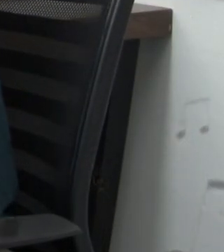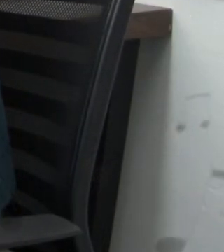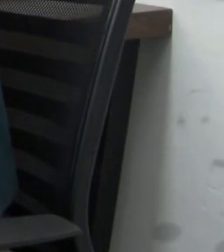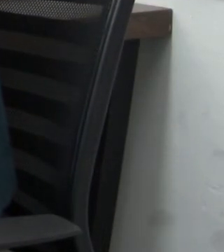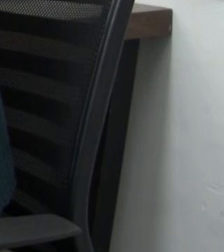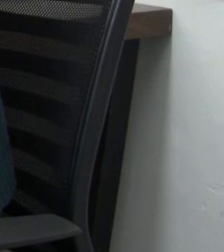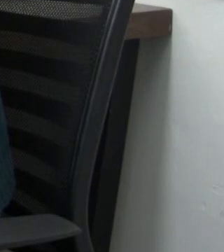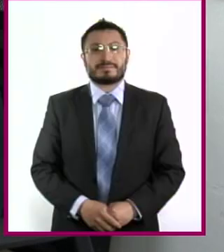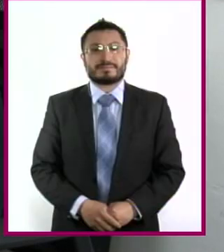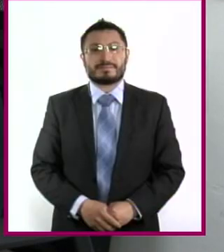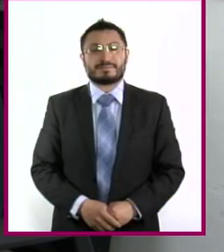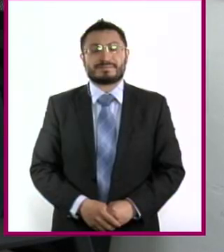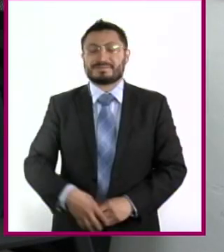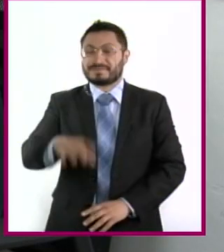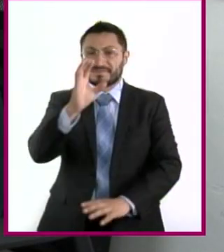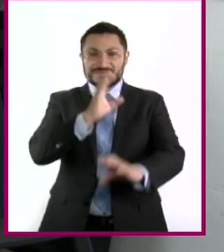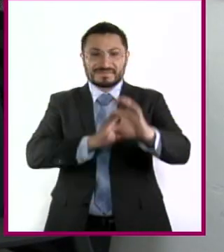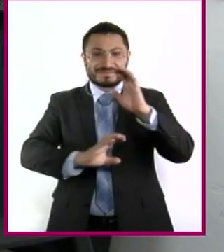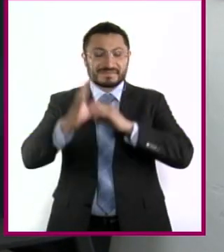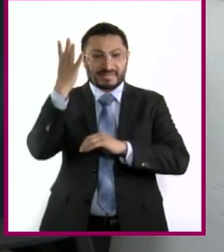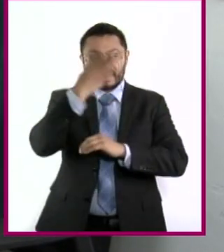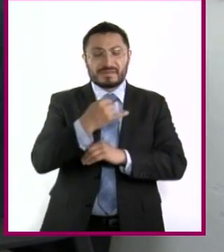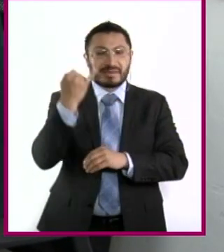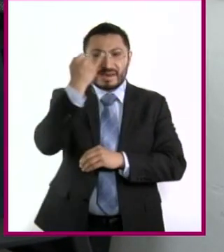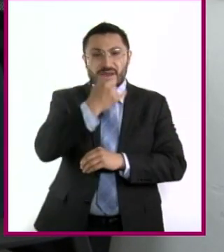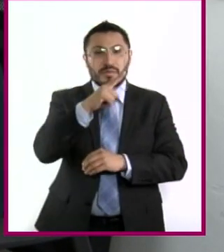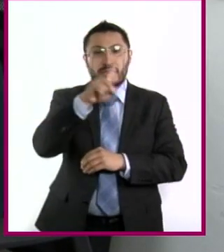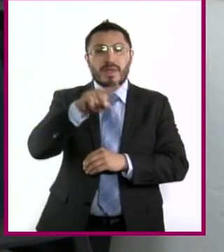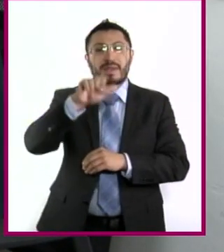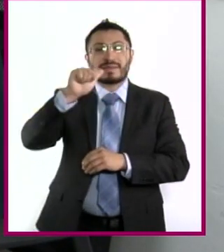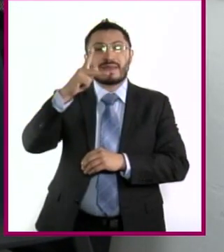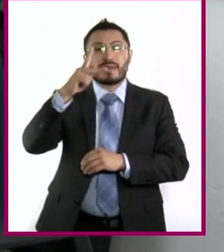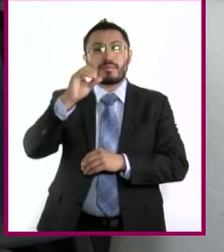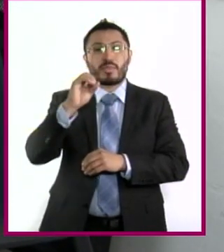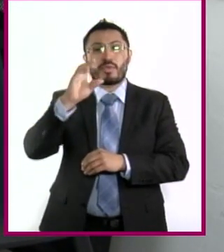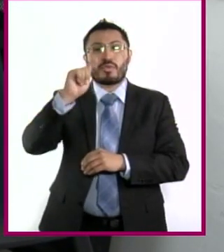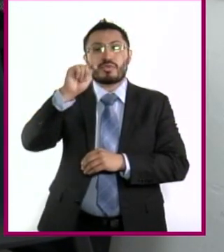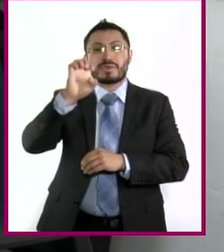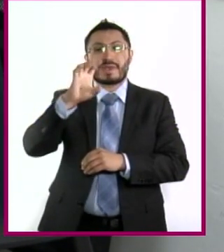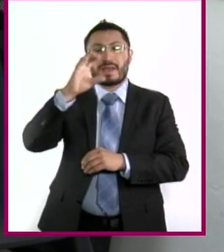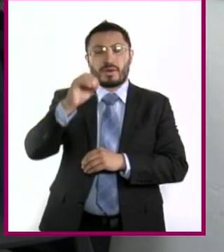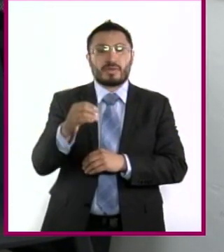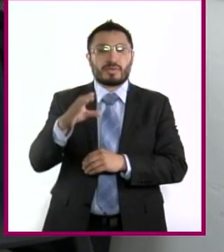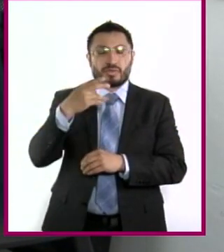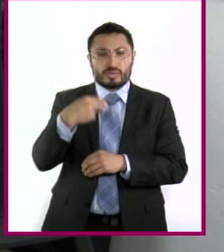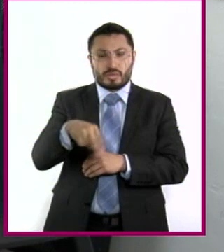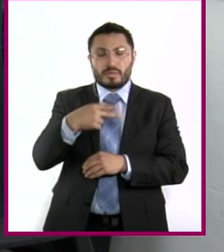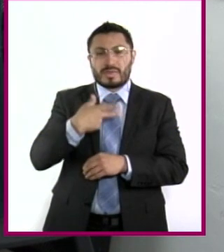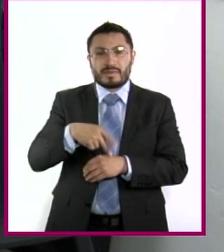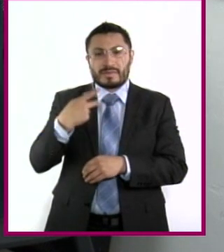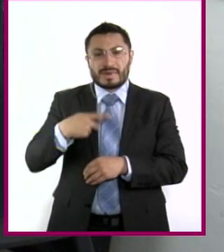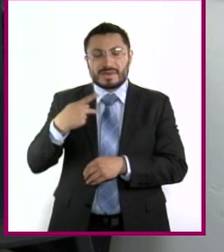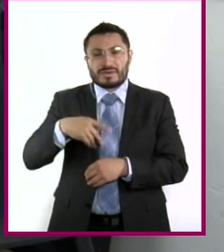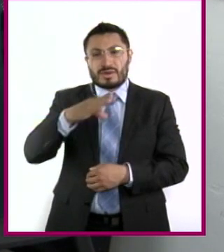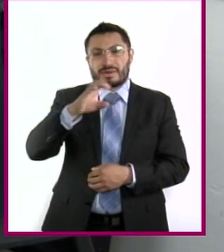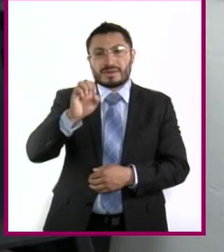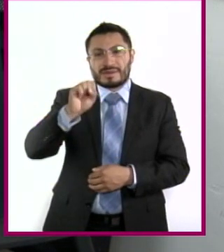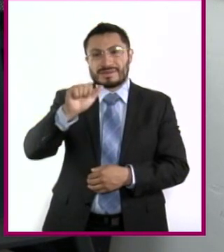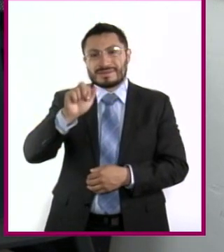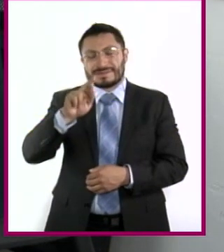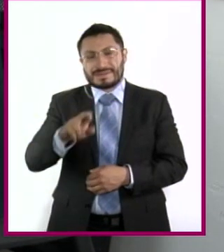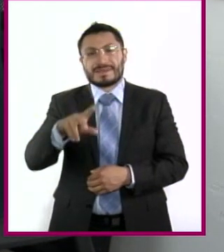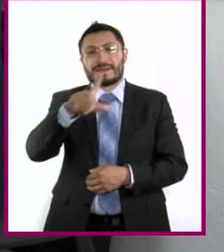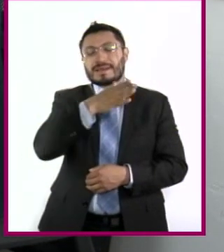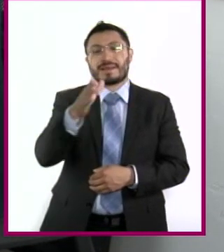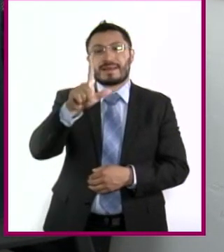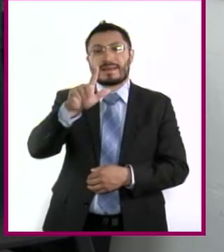¡Ay, qué bonita canción! Y además en zapoteco. Es de César López, un campesino, albañil y cantautor que murió hace más de 7